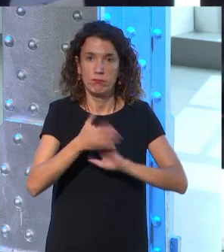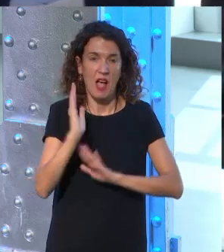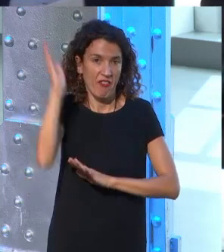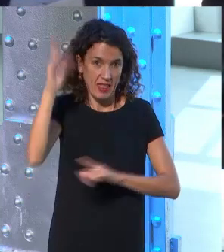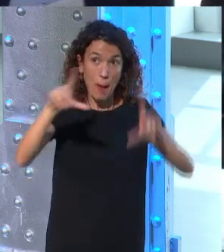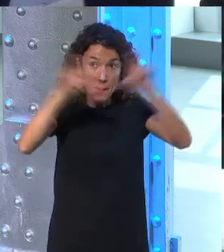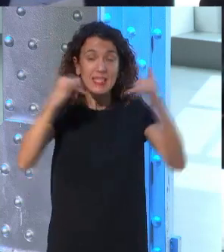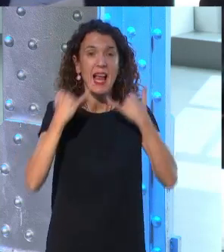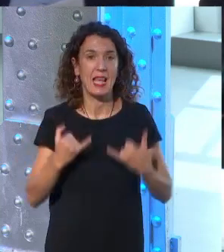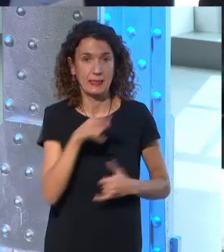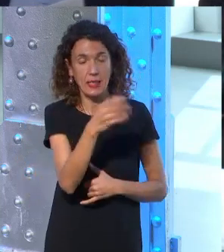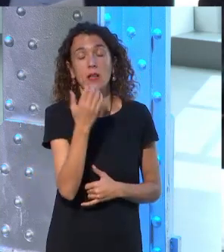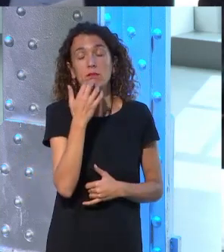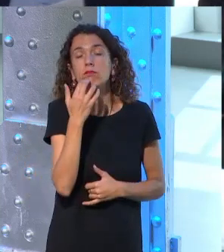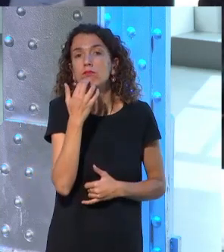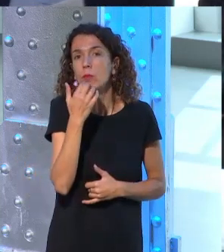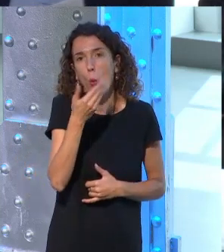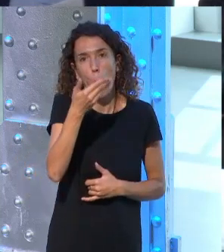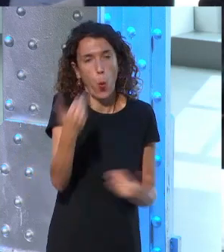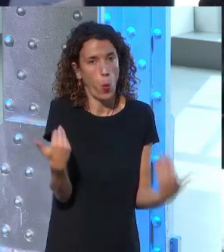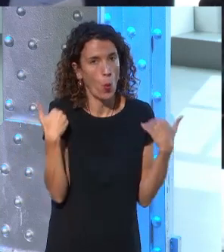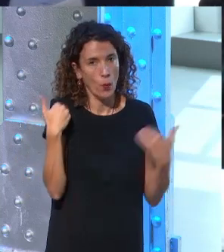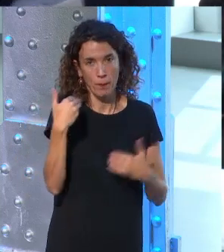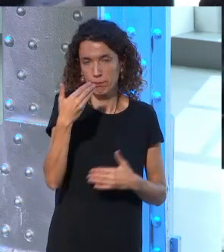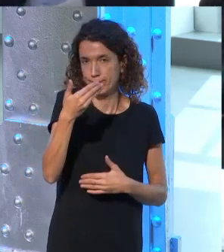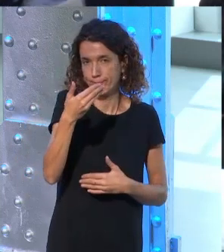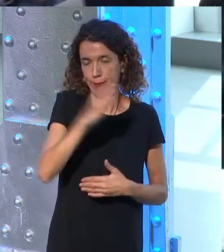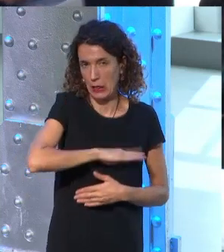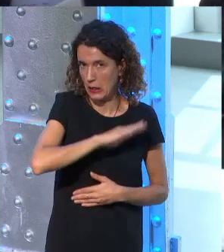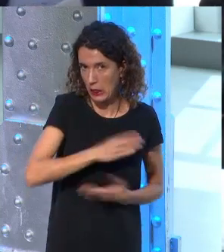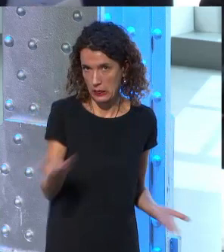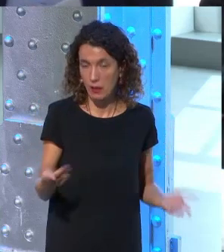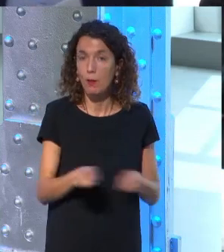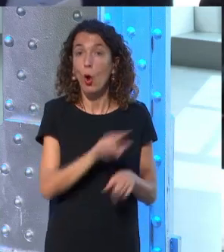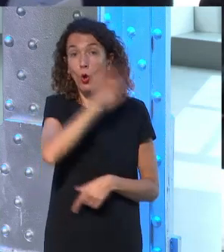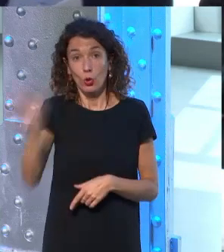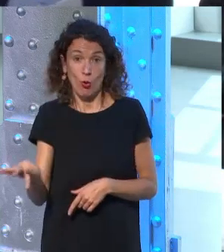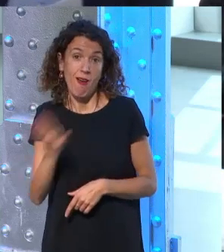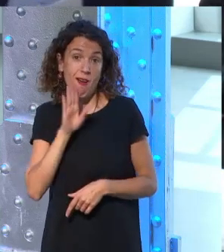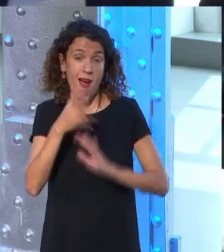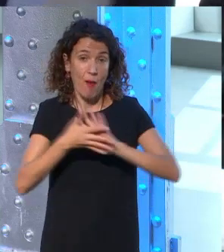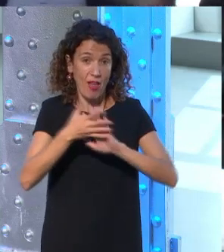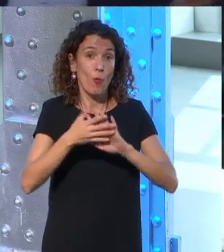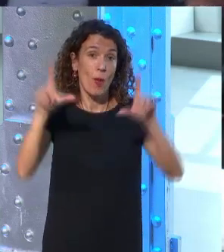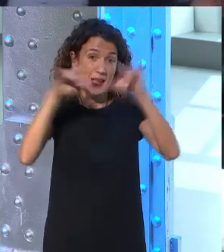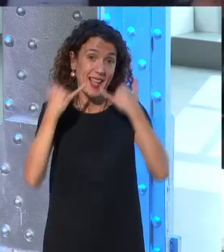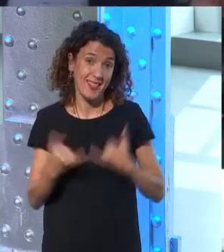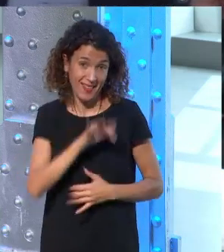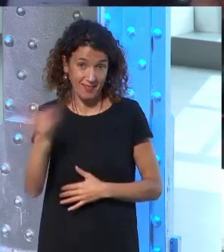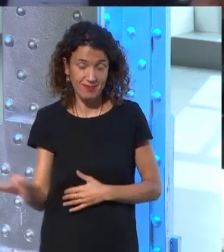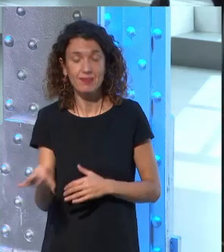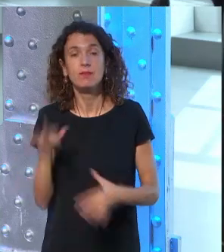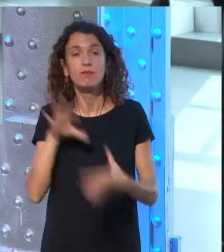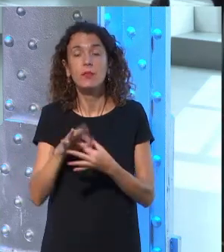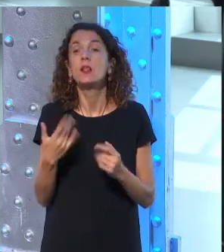grandes compañías eléctricas, ¿no?, y en ese sentido tiene mucha responsabilidad, ¿no? Pues luego, por alusiones, aquí le damos la palabra a los eléctricos. Gracias. Si quiere intervenir